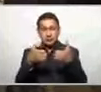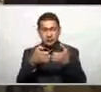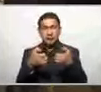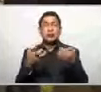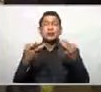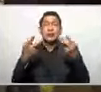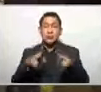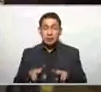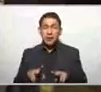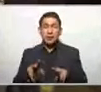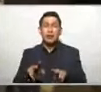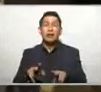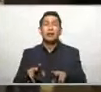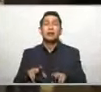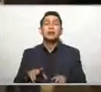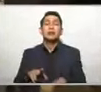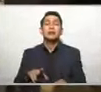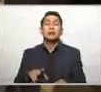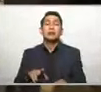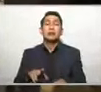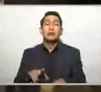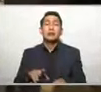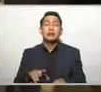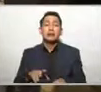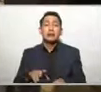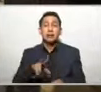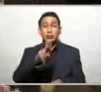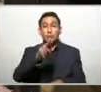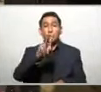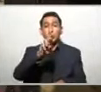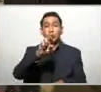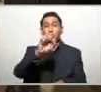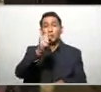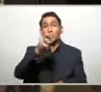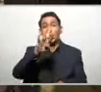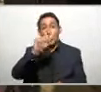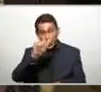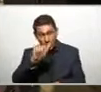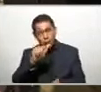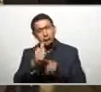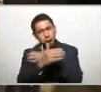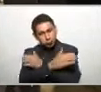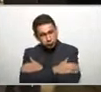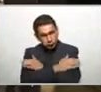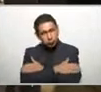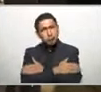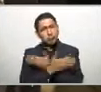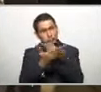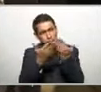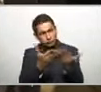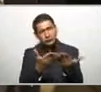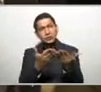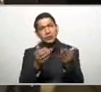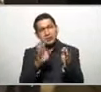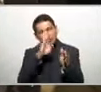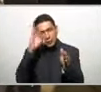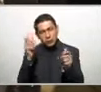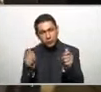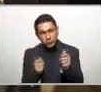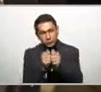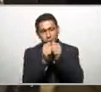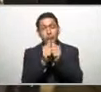de Ecuador, dice no más, nuestra colega Úrsula Strange, por el acompañamiento y en especial nuestro reconocimiento a las